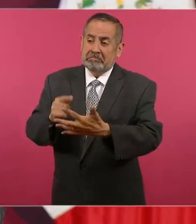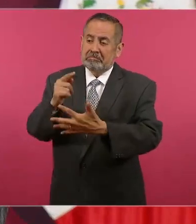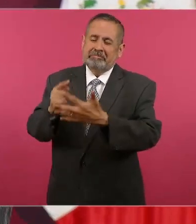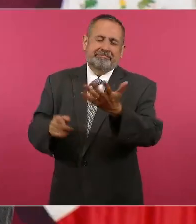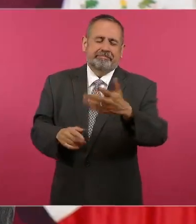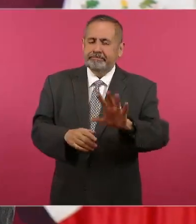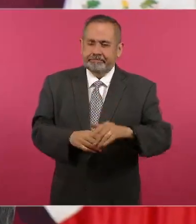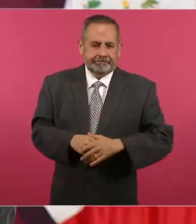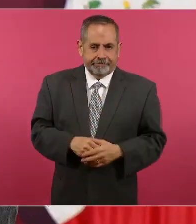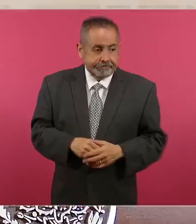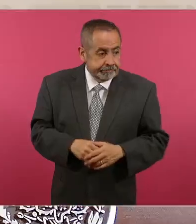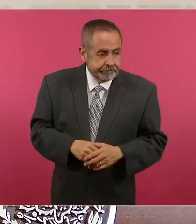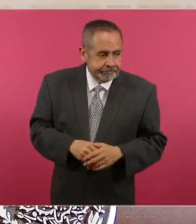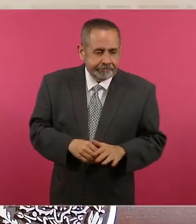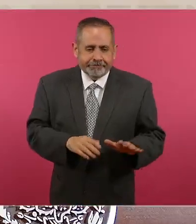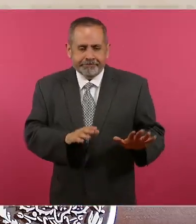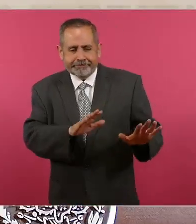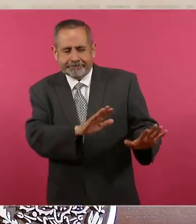Entonces hay que